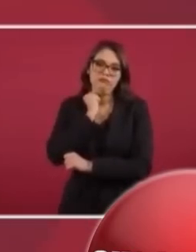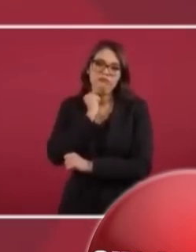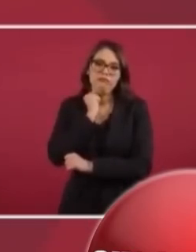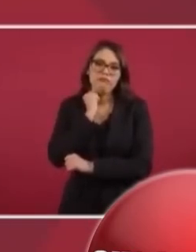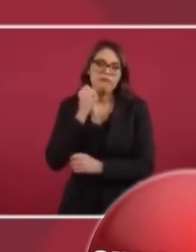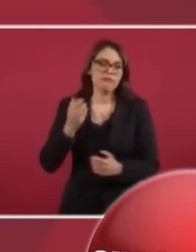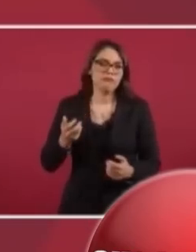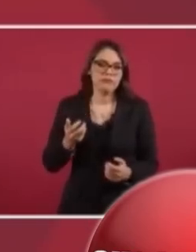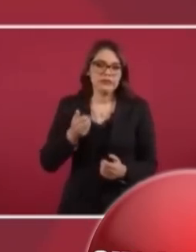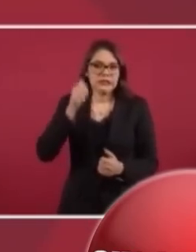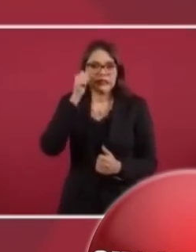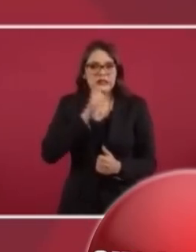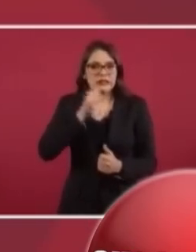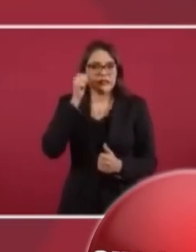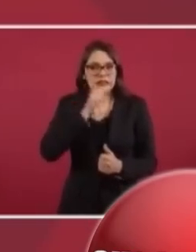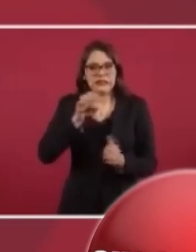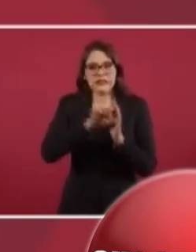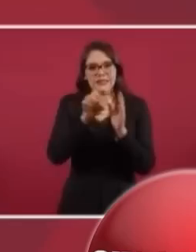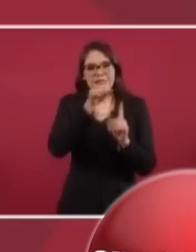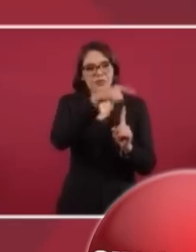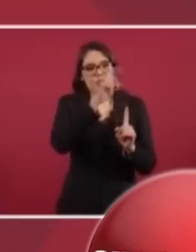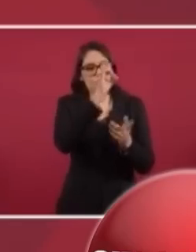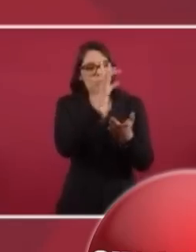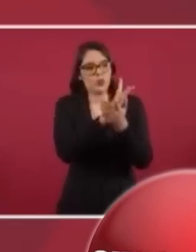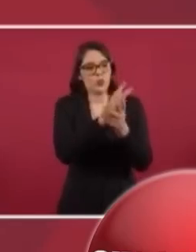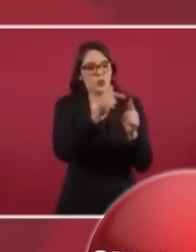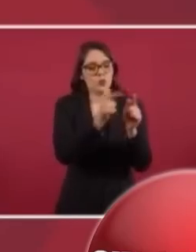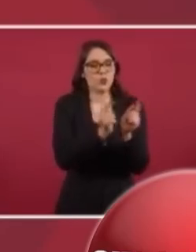opinión de un partido, del PAN,